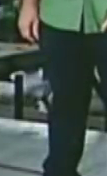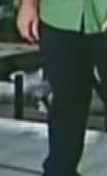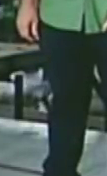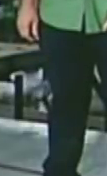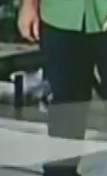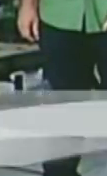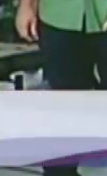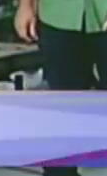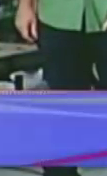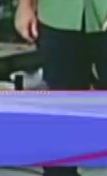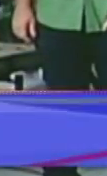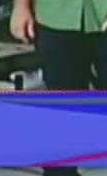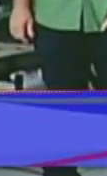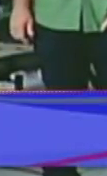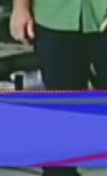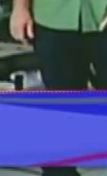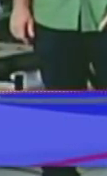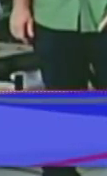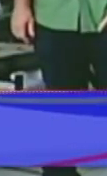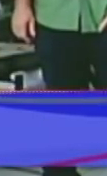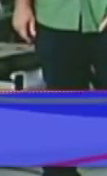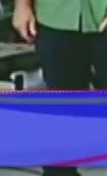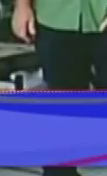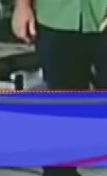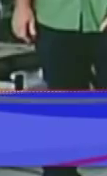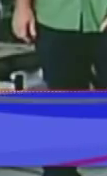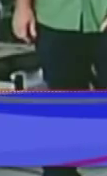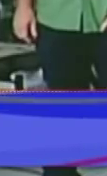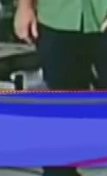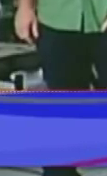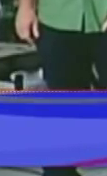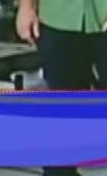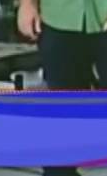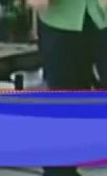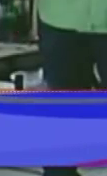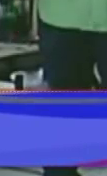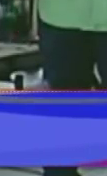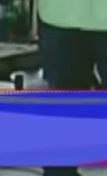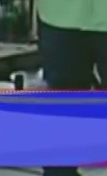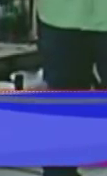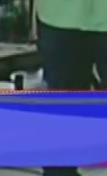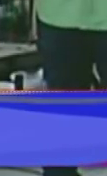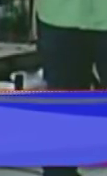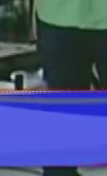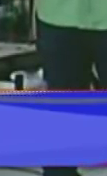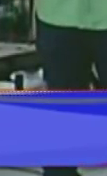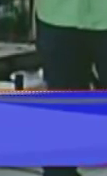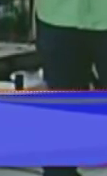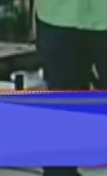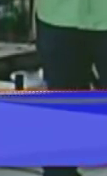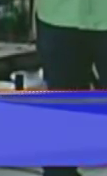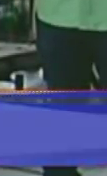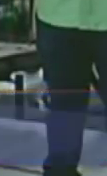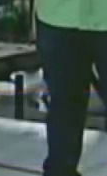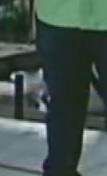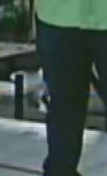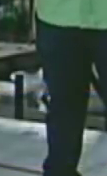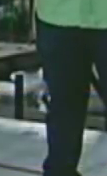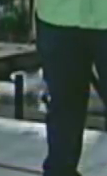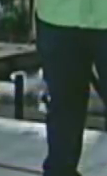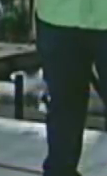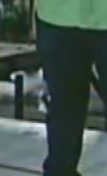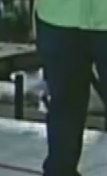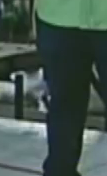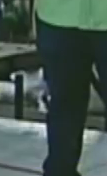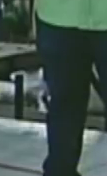buenas tardes presidente un saludo desde las sábanas del guárico desde altagracia de orituco municipio monagas gracias por